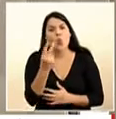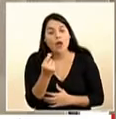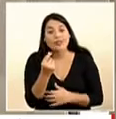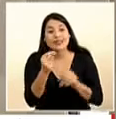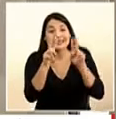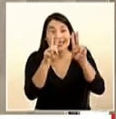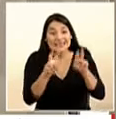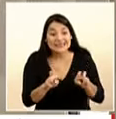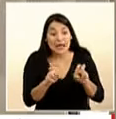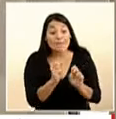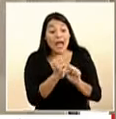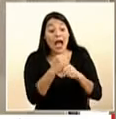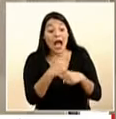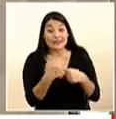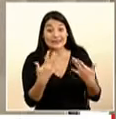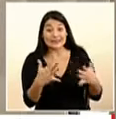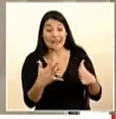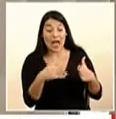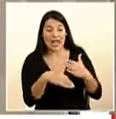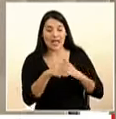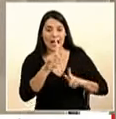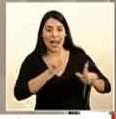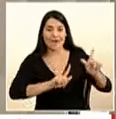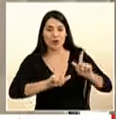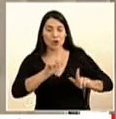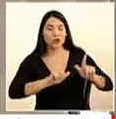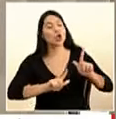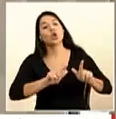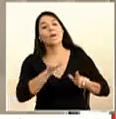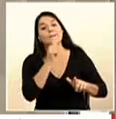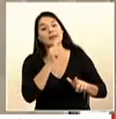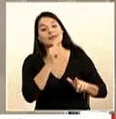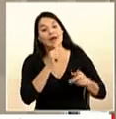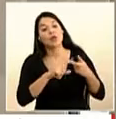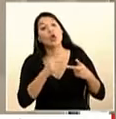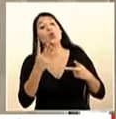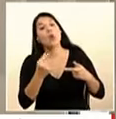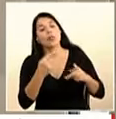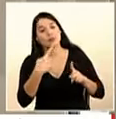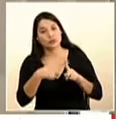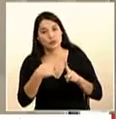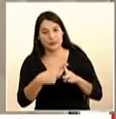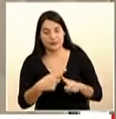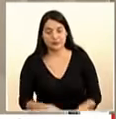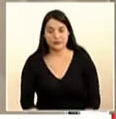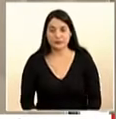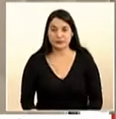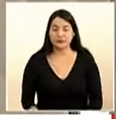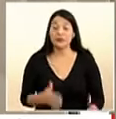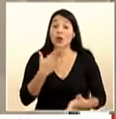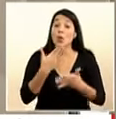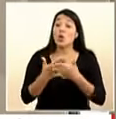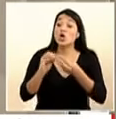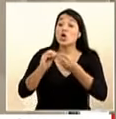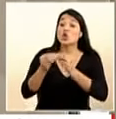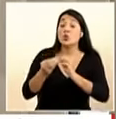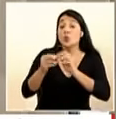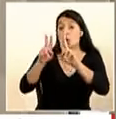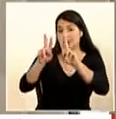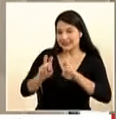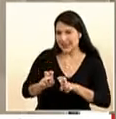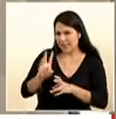realizado en los laboratorios privados y cuántas de ellas han dado positivo bueno la cantidad de pruebas en